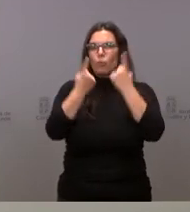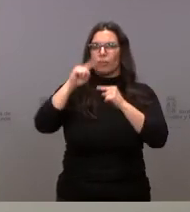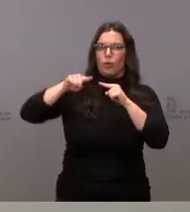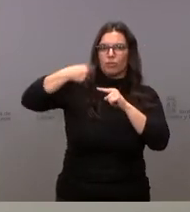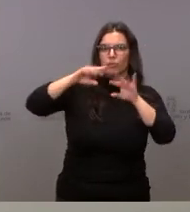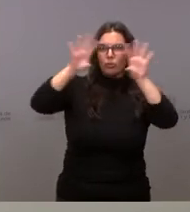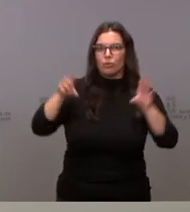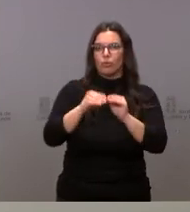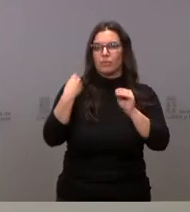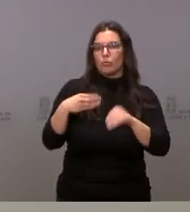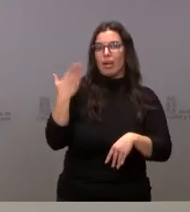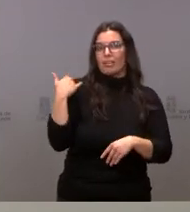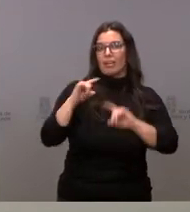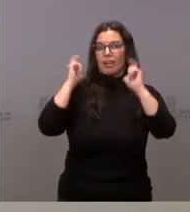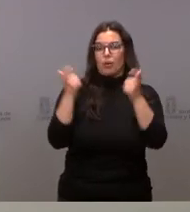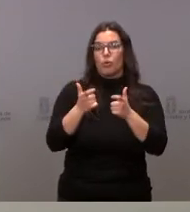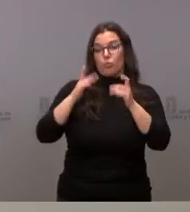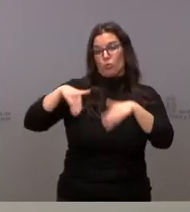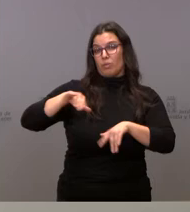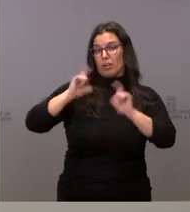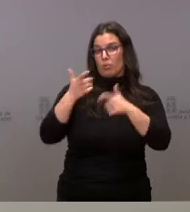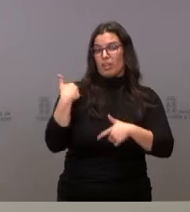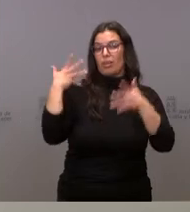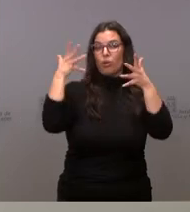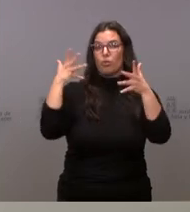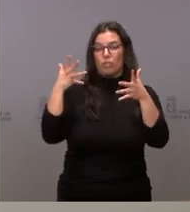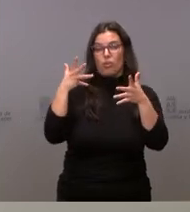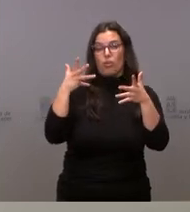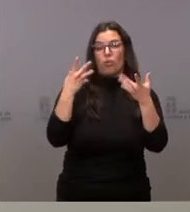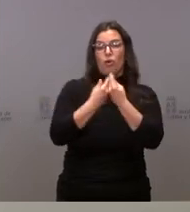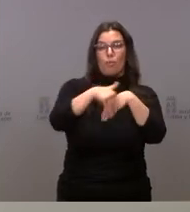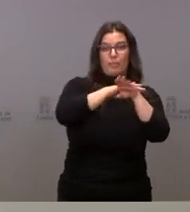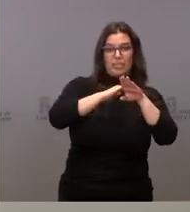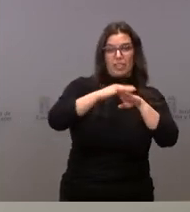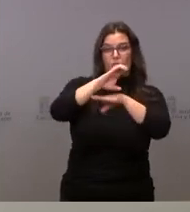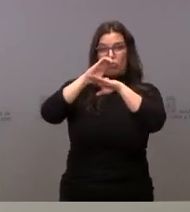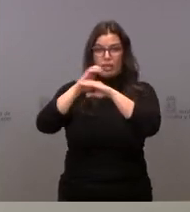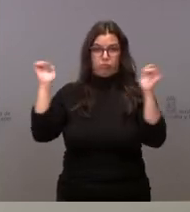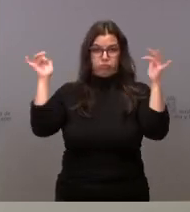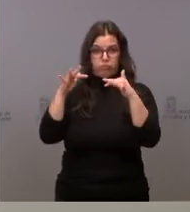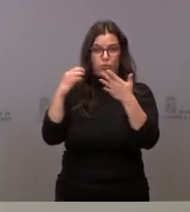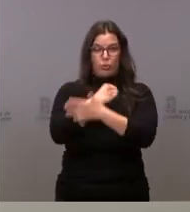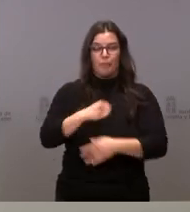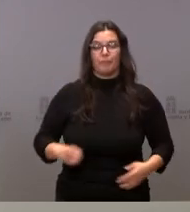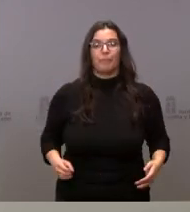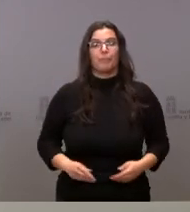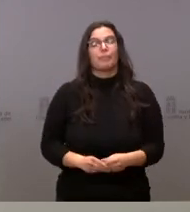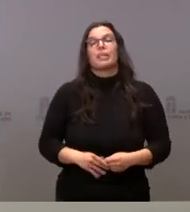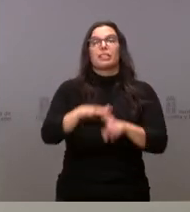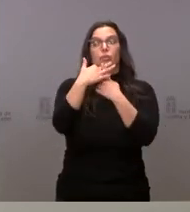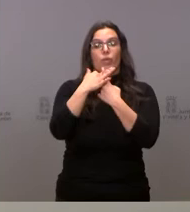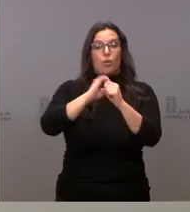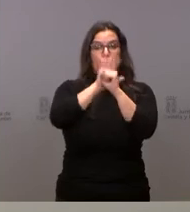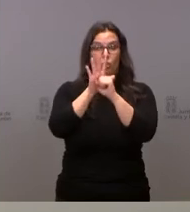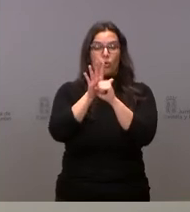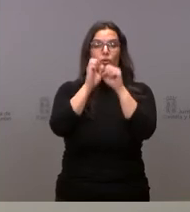conclusiones que se sacaron ayer en la reunión en la última reunión del consejo interterritorial del sistema nacional de salud la situación epidemiológica de la cob